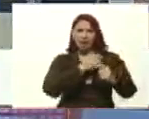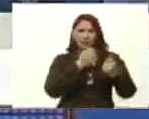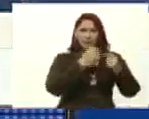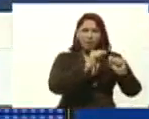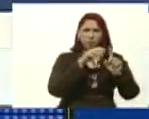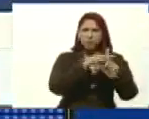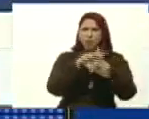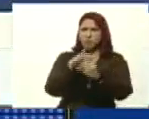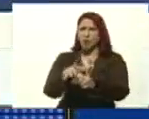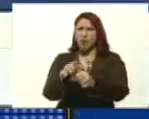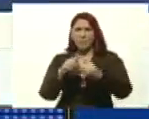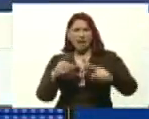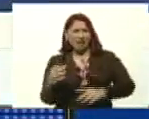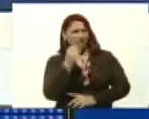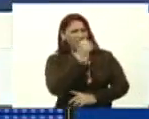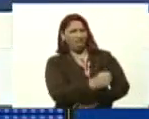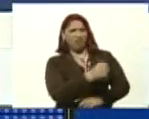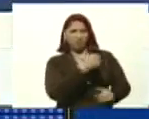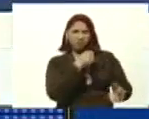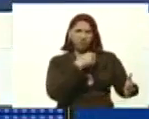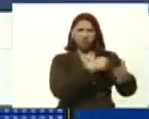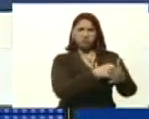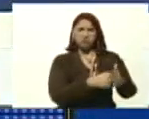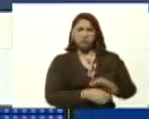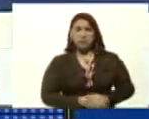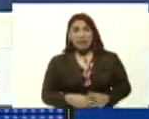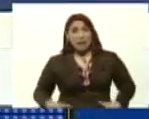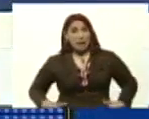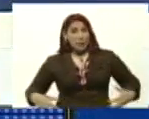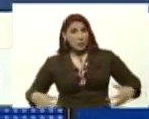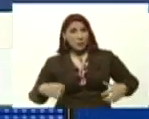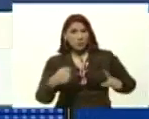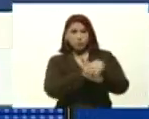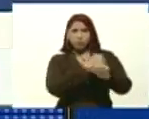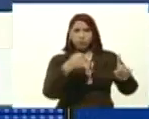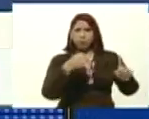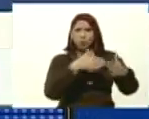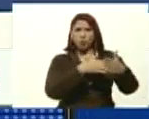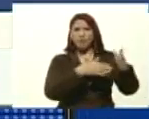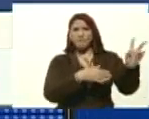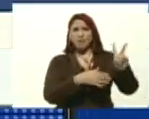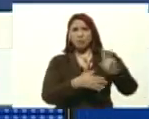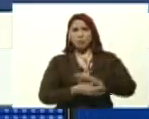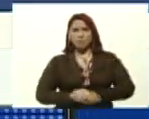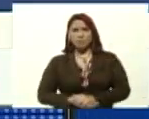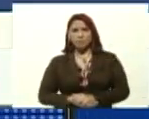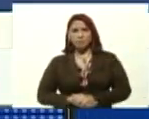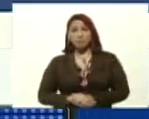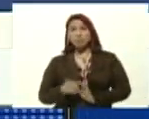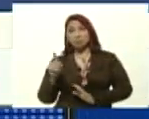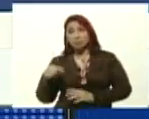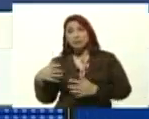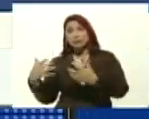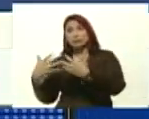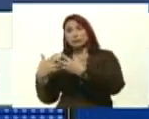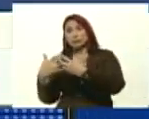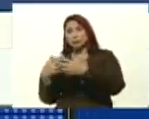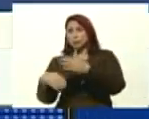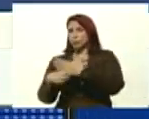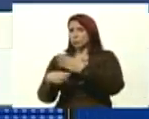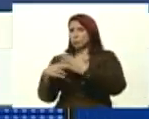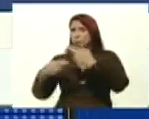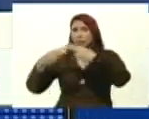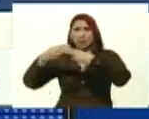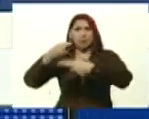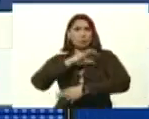para imponerle un capitalismo salvaje a Venezuela y la batalla permanente por construir